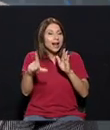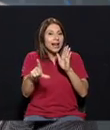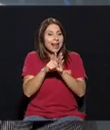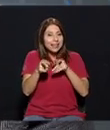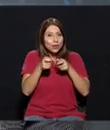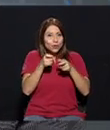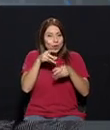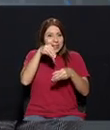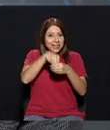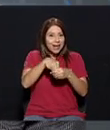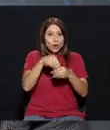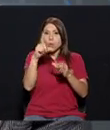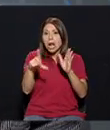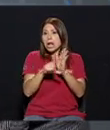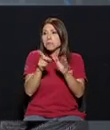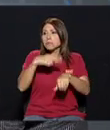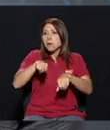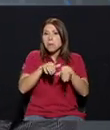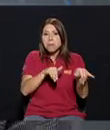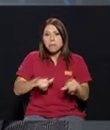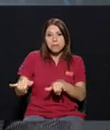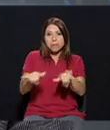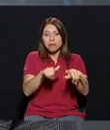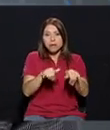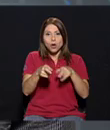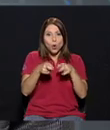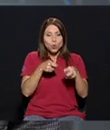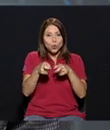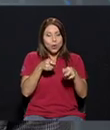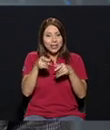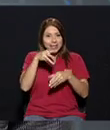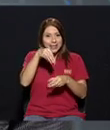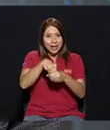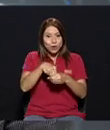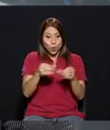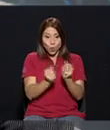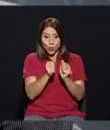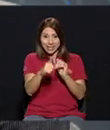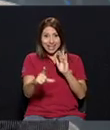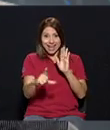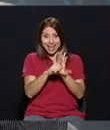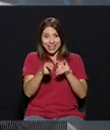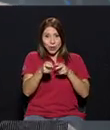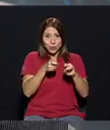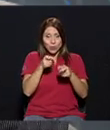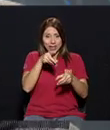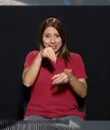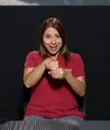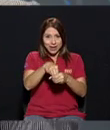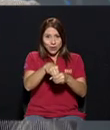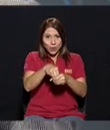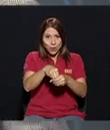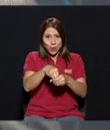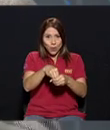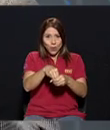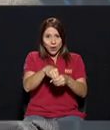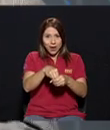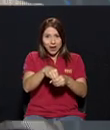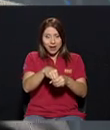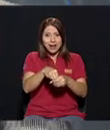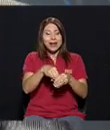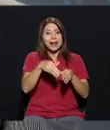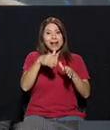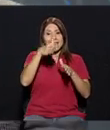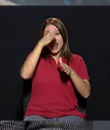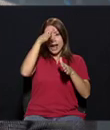ley de control interno, una ley común y corriente de control interno. Y con esta ley de control interno, la Contraloría se